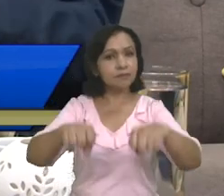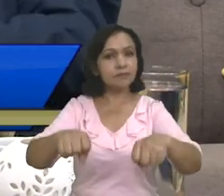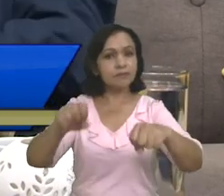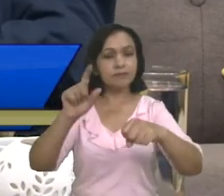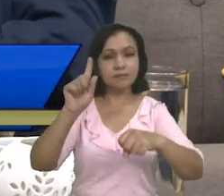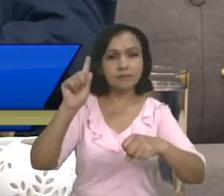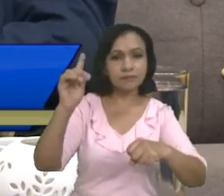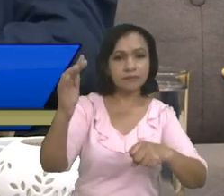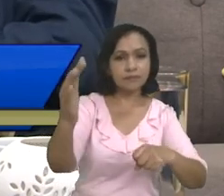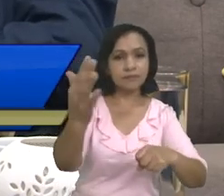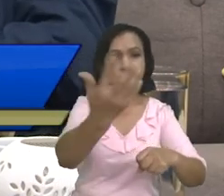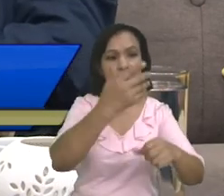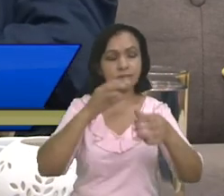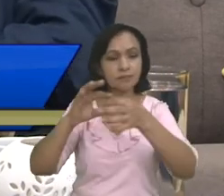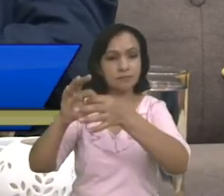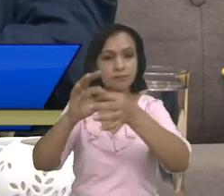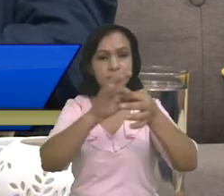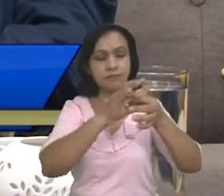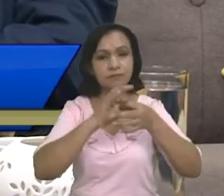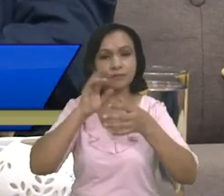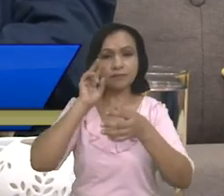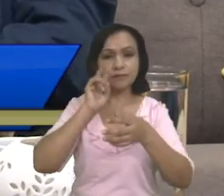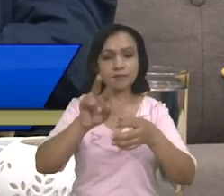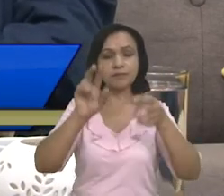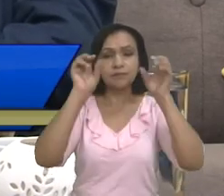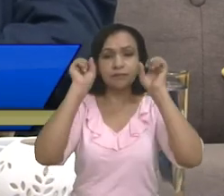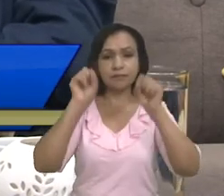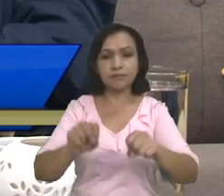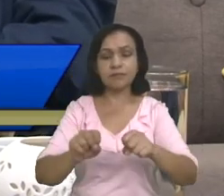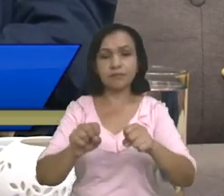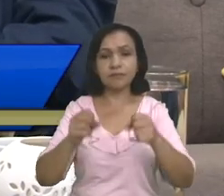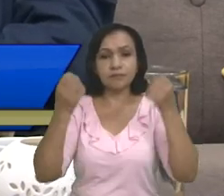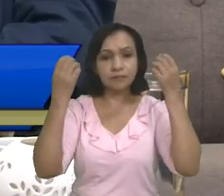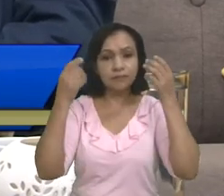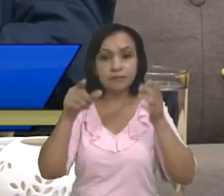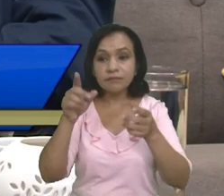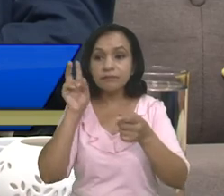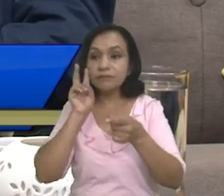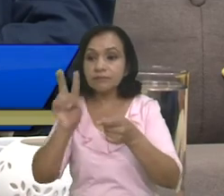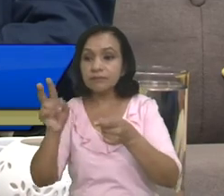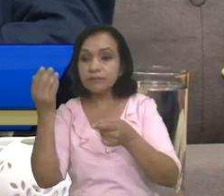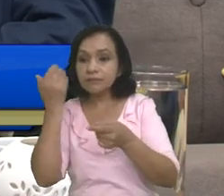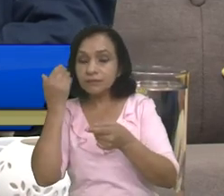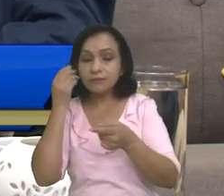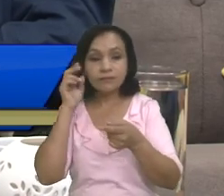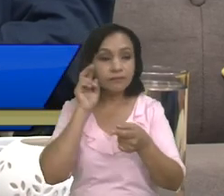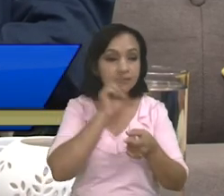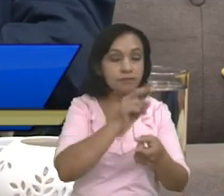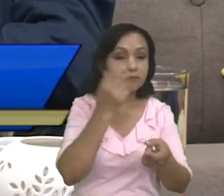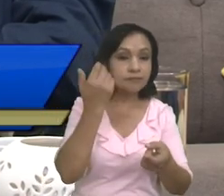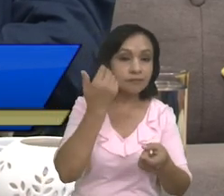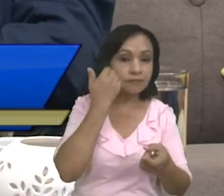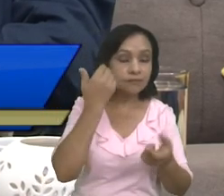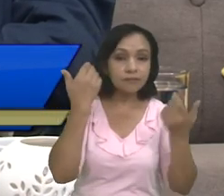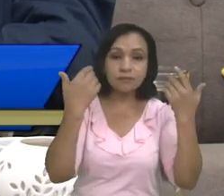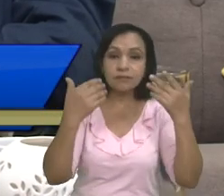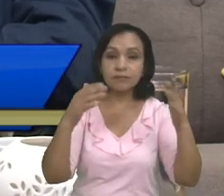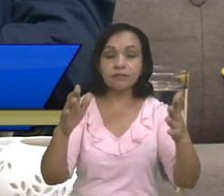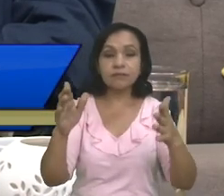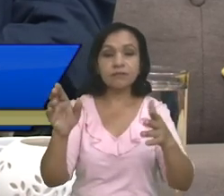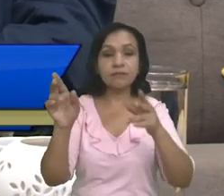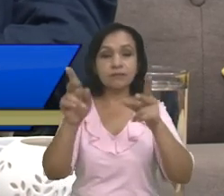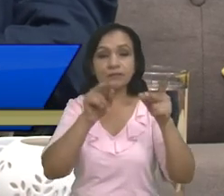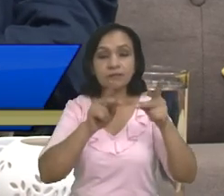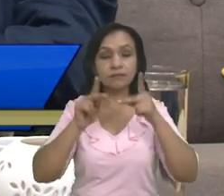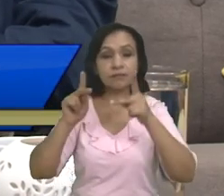todos juntos ayudar a detectar lo más tempranamente los casos que el primer caso o cualquier caso que venga del exterior de